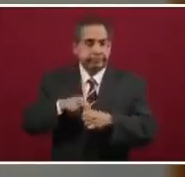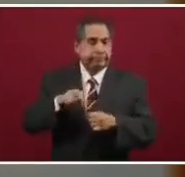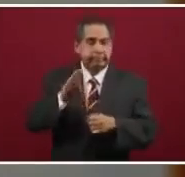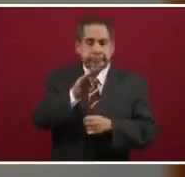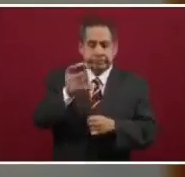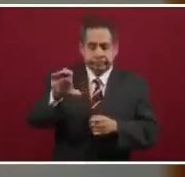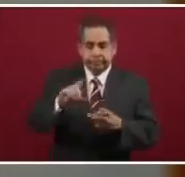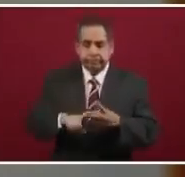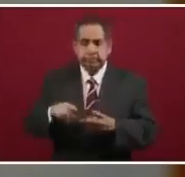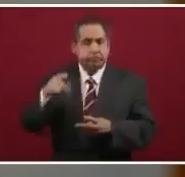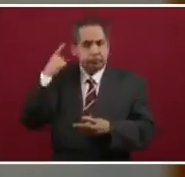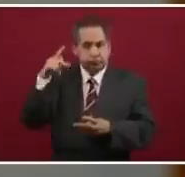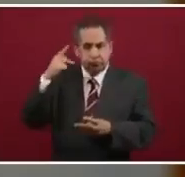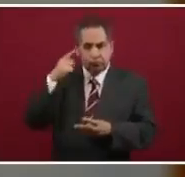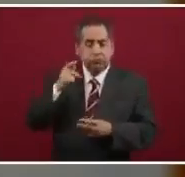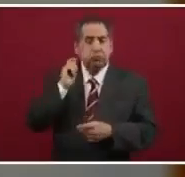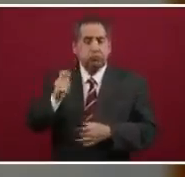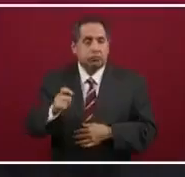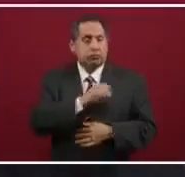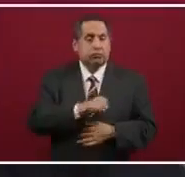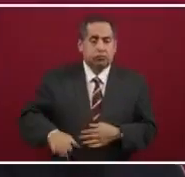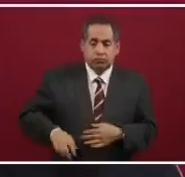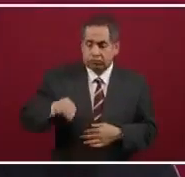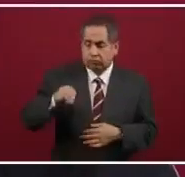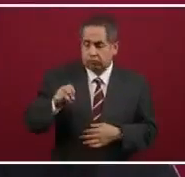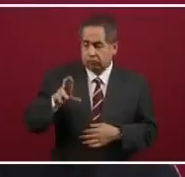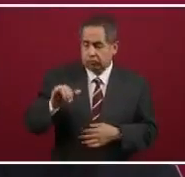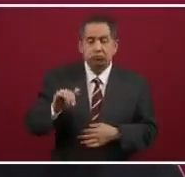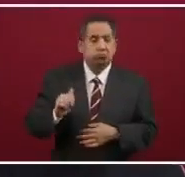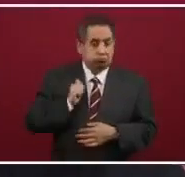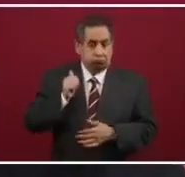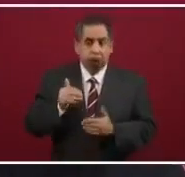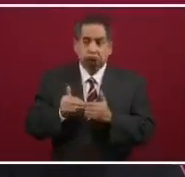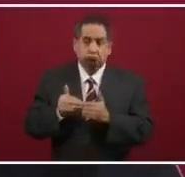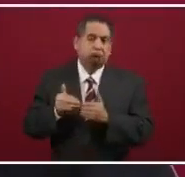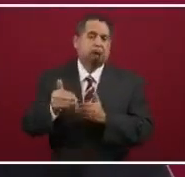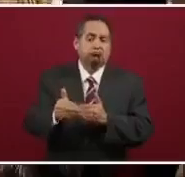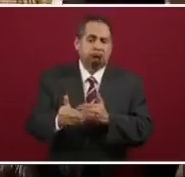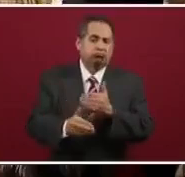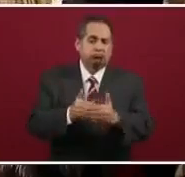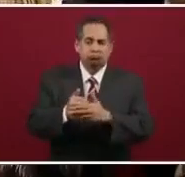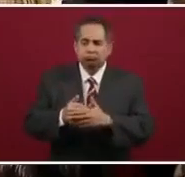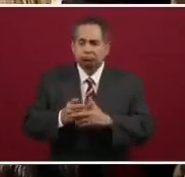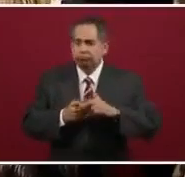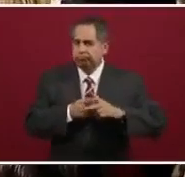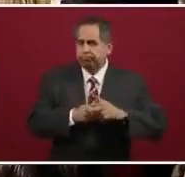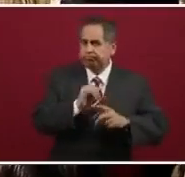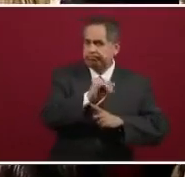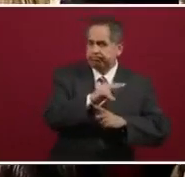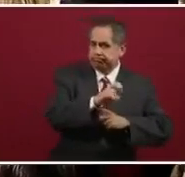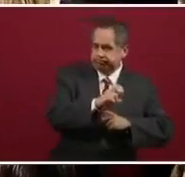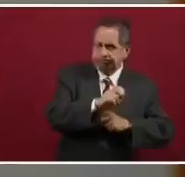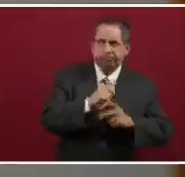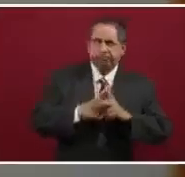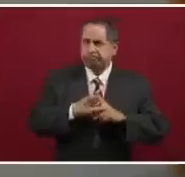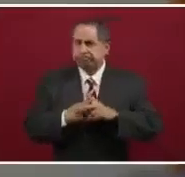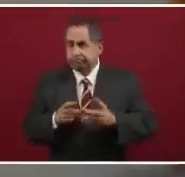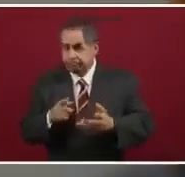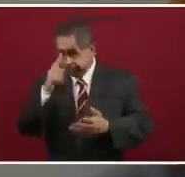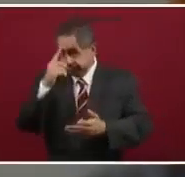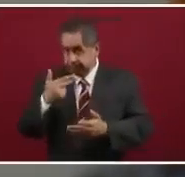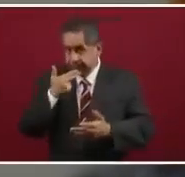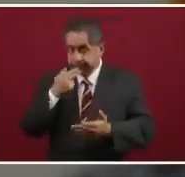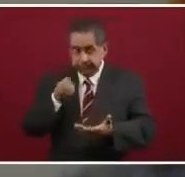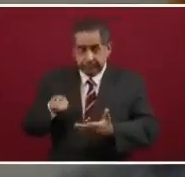Puebla, pues donde los candidatos de Morena tienen las ventajas según los datos preliminares del INE? ¿Cree que contribuyó